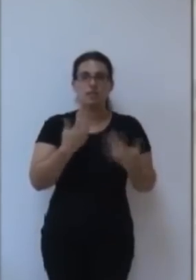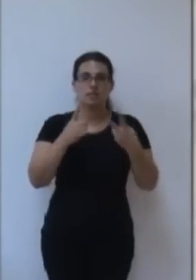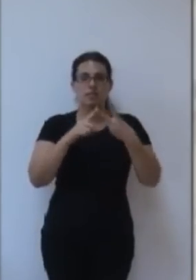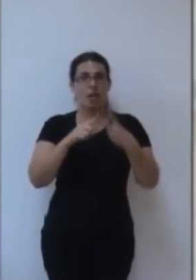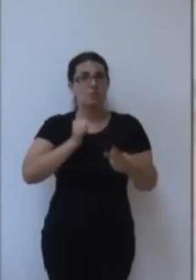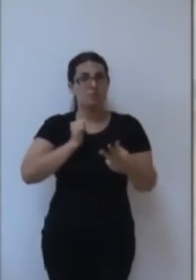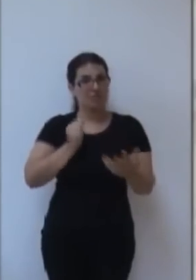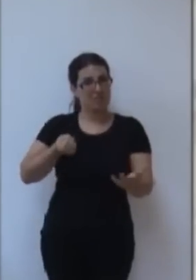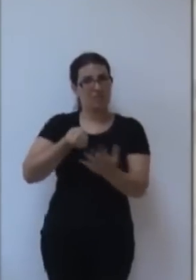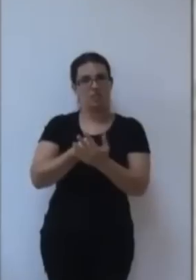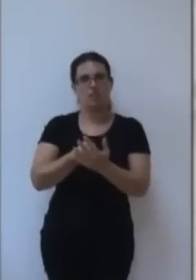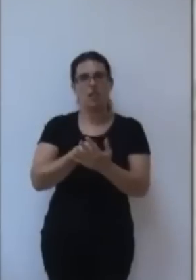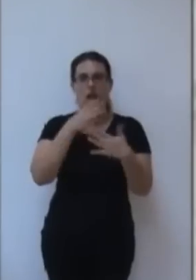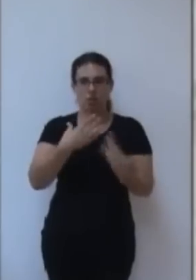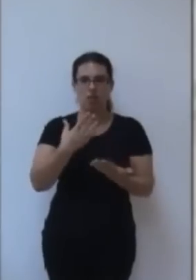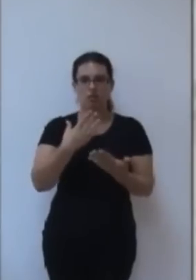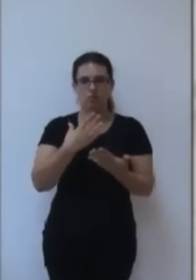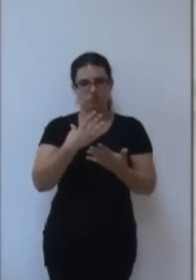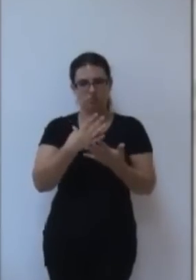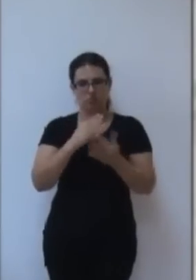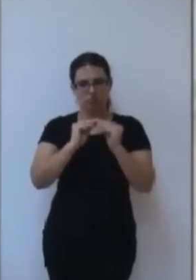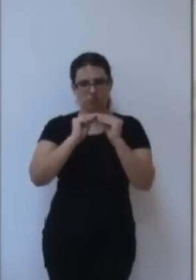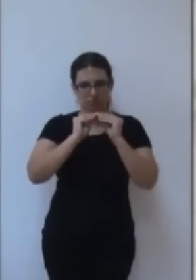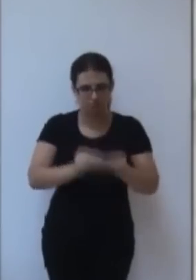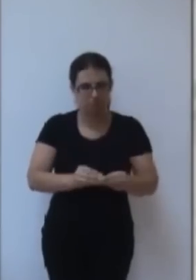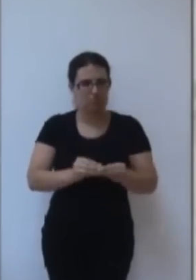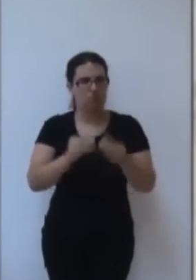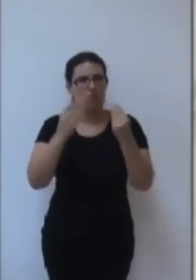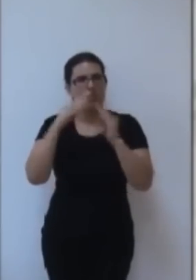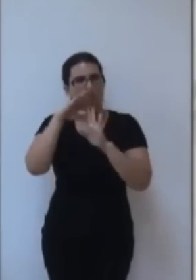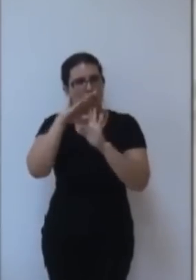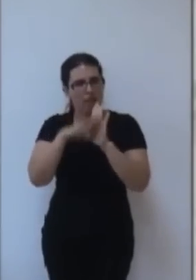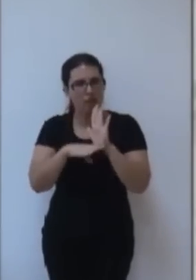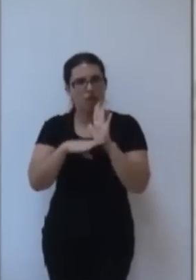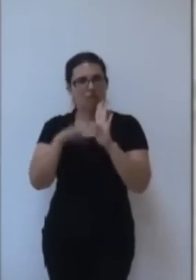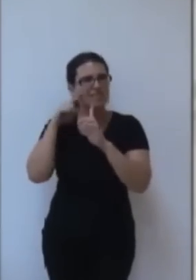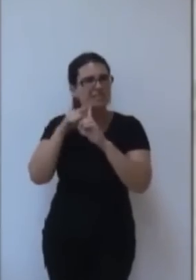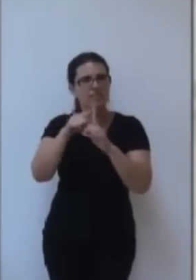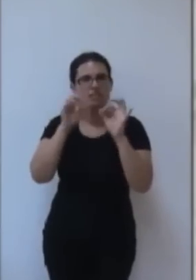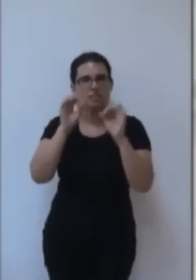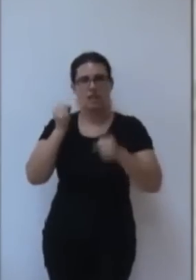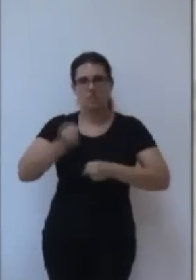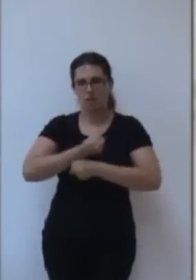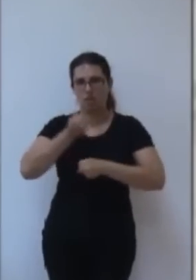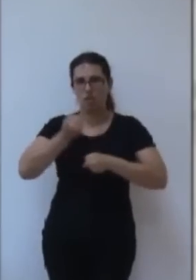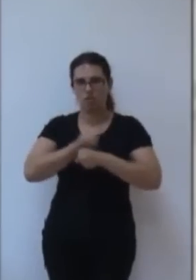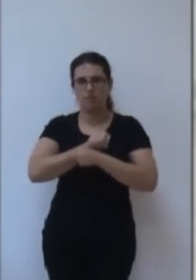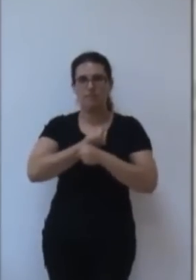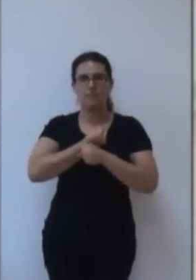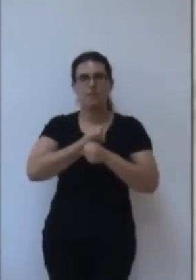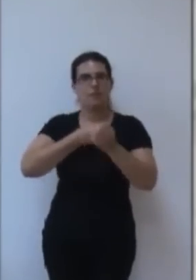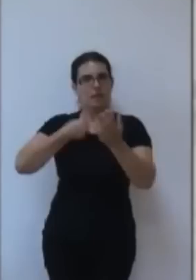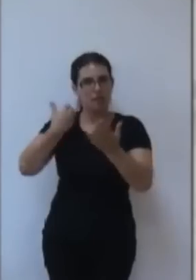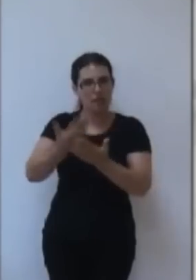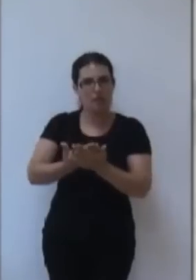sacarles partido, se están desarrollando muchas aplicaciones orientadas al empleo y al